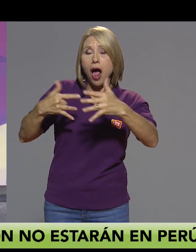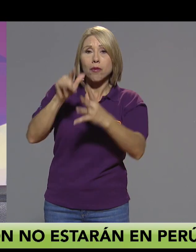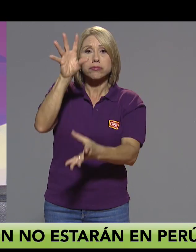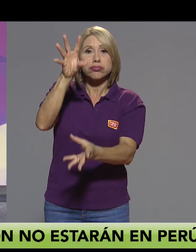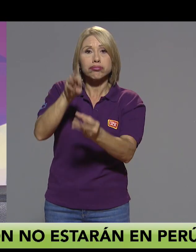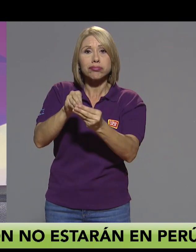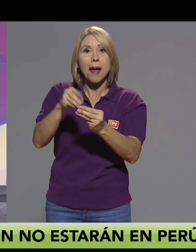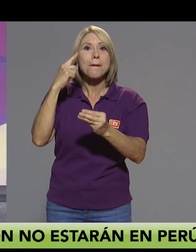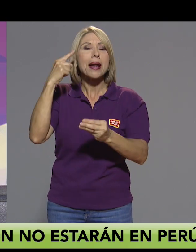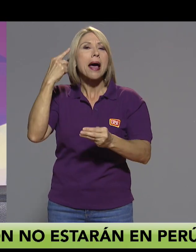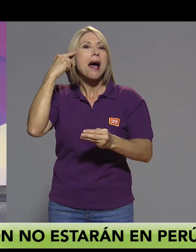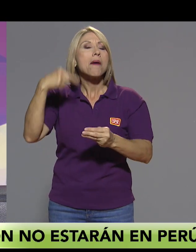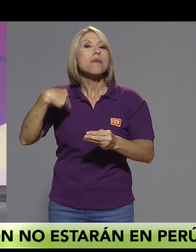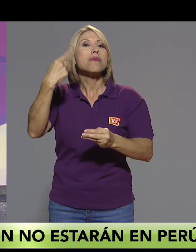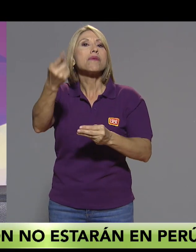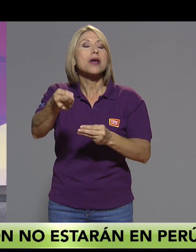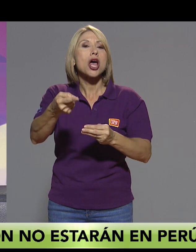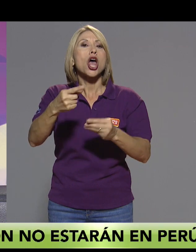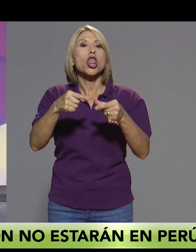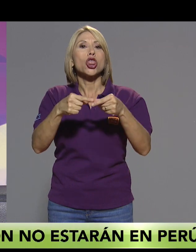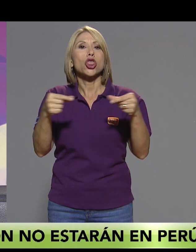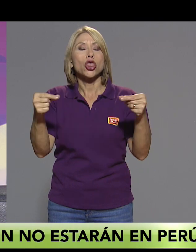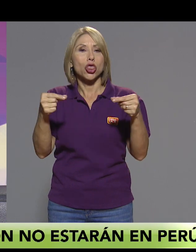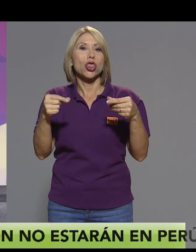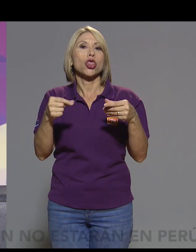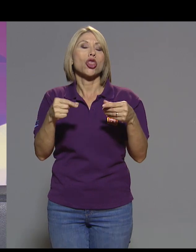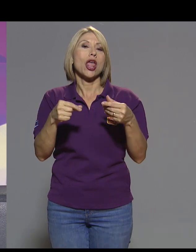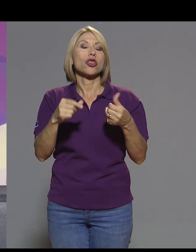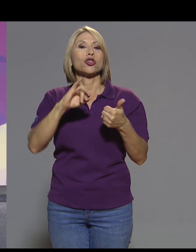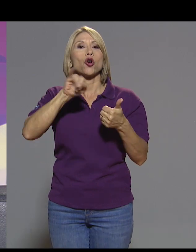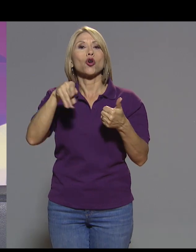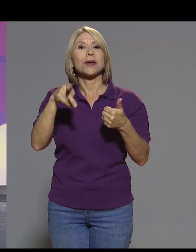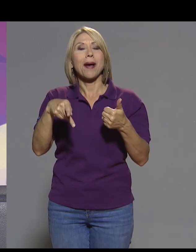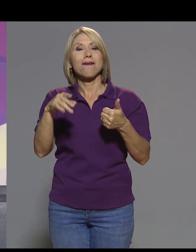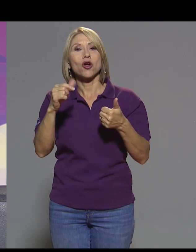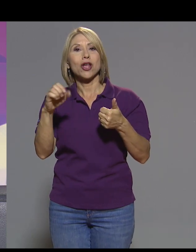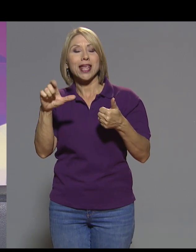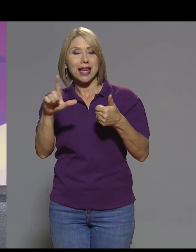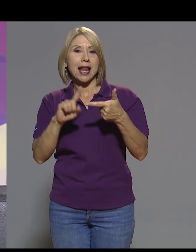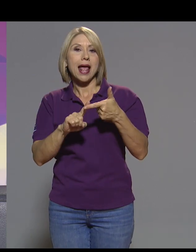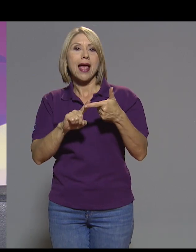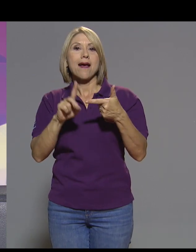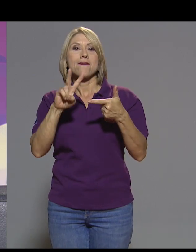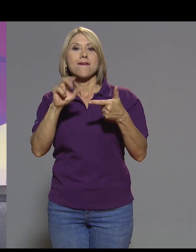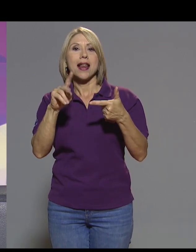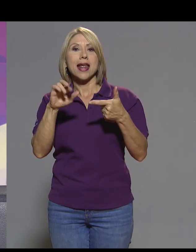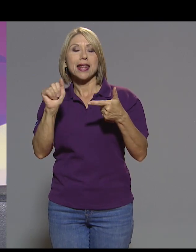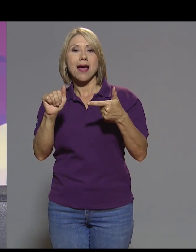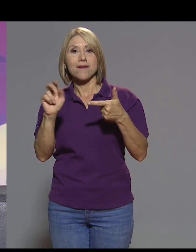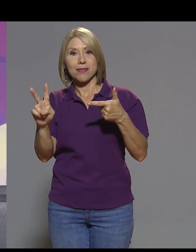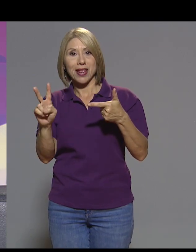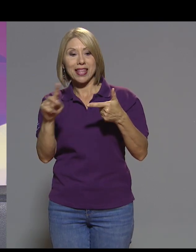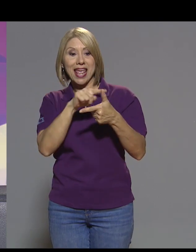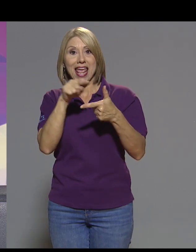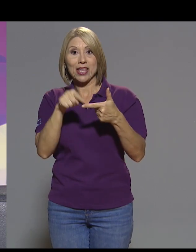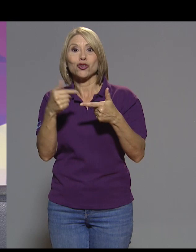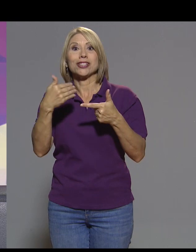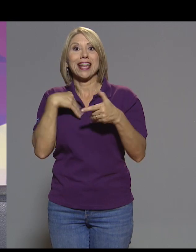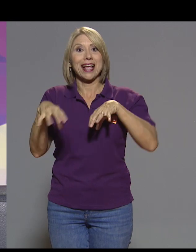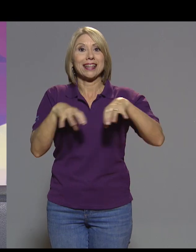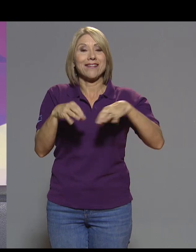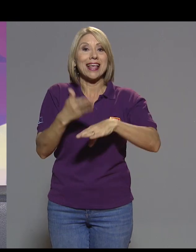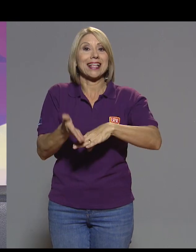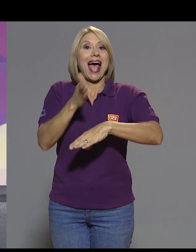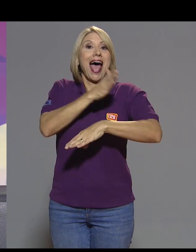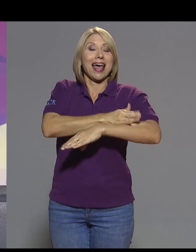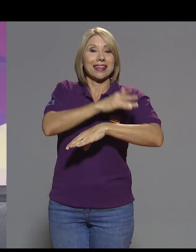a tokio entonces tanto jose pablo gil como valeria valverde están con agenda antes de lima